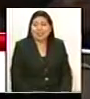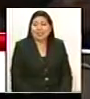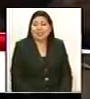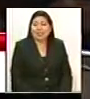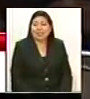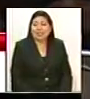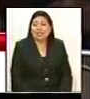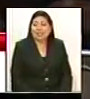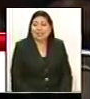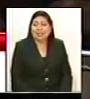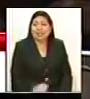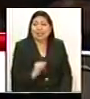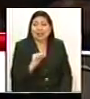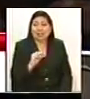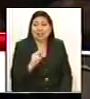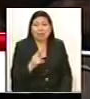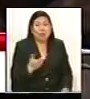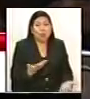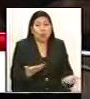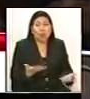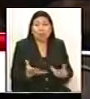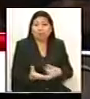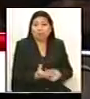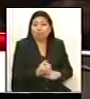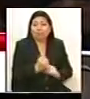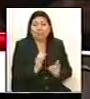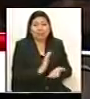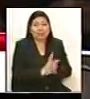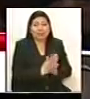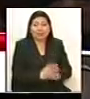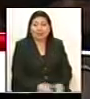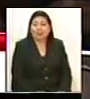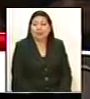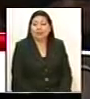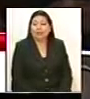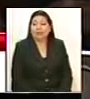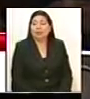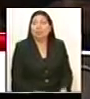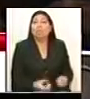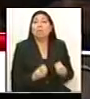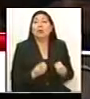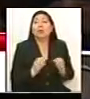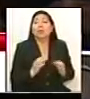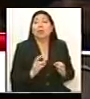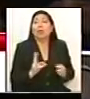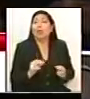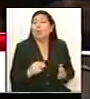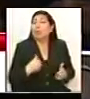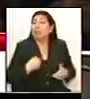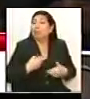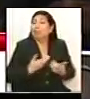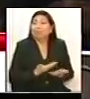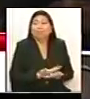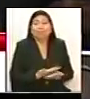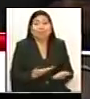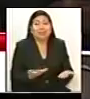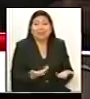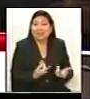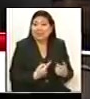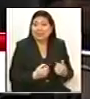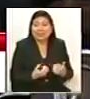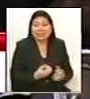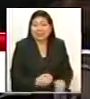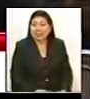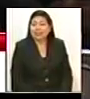pago del IGB, que no hay forma de recuperarlo, no hay forma de recuperación, porque es de riesgo. Si uno no produce, no recupera ese